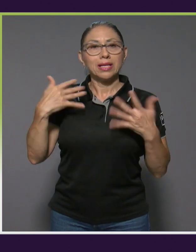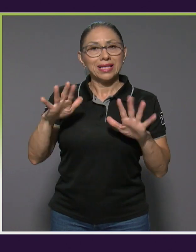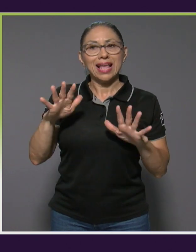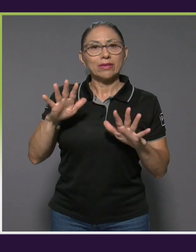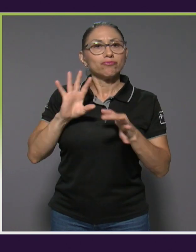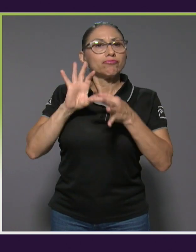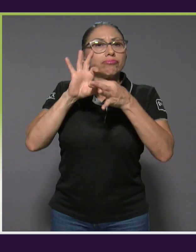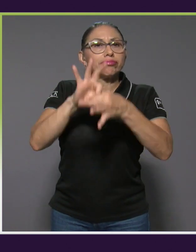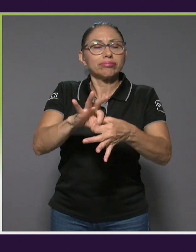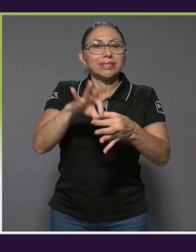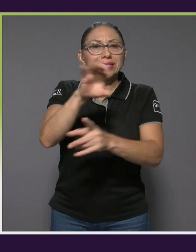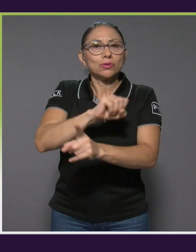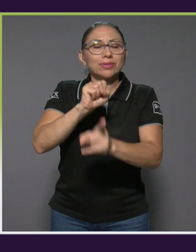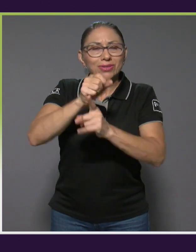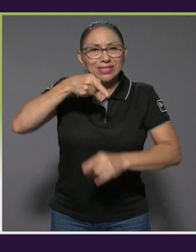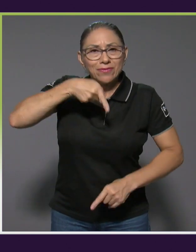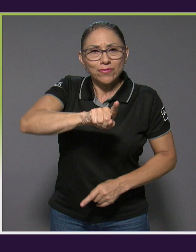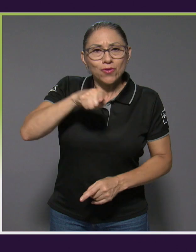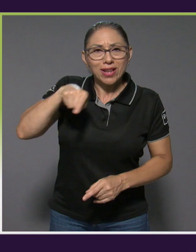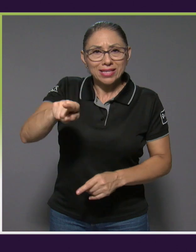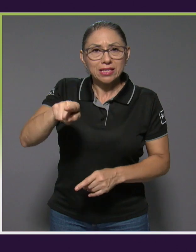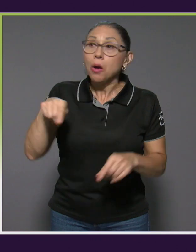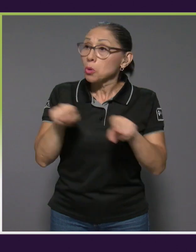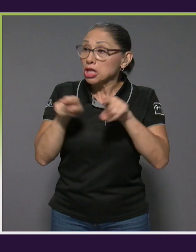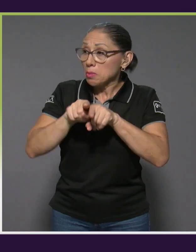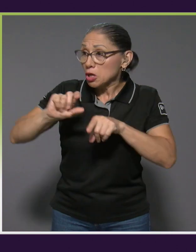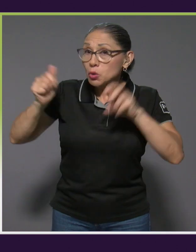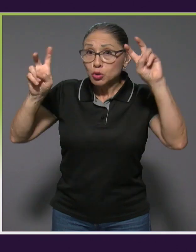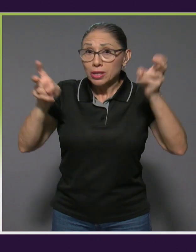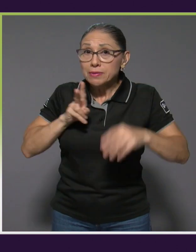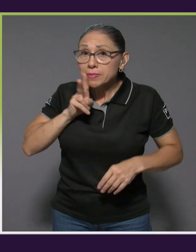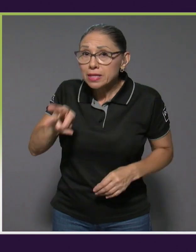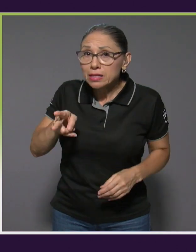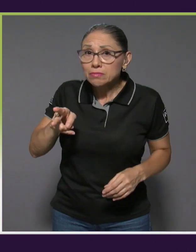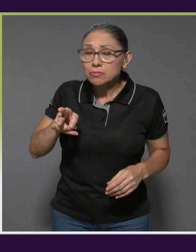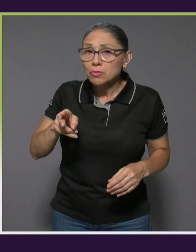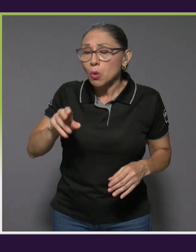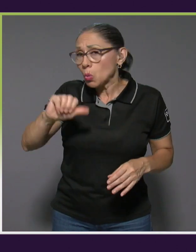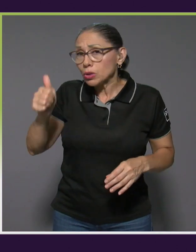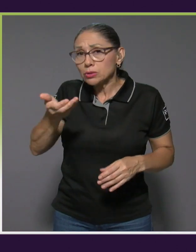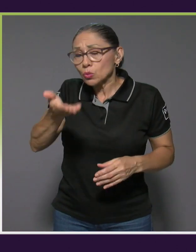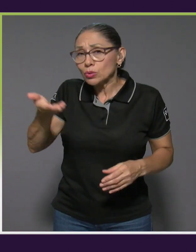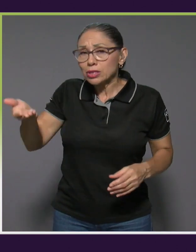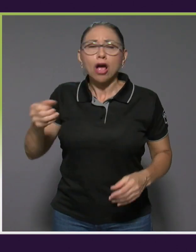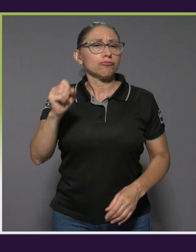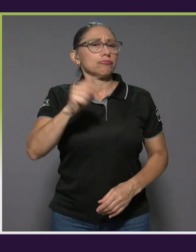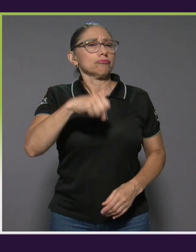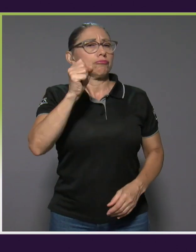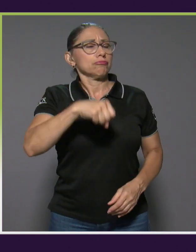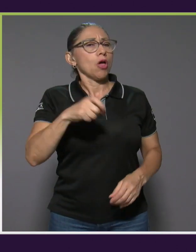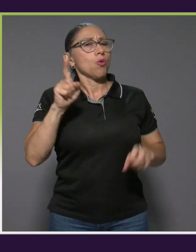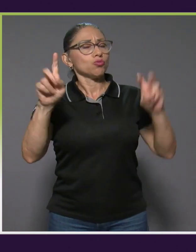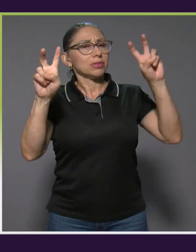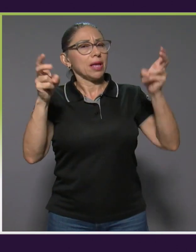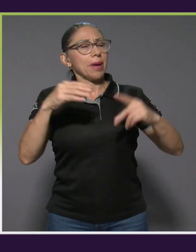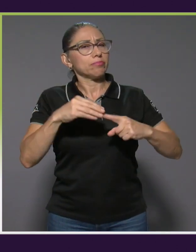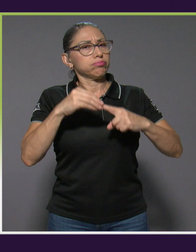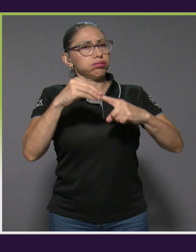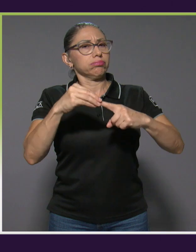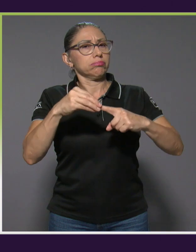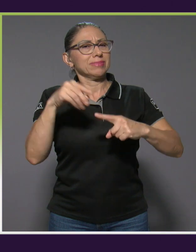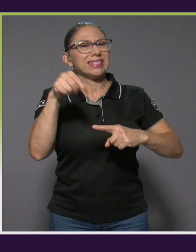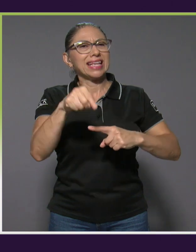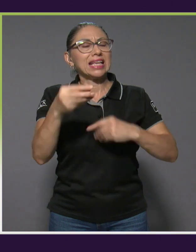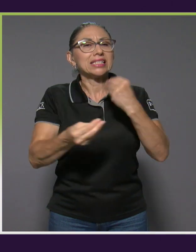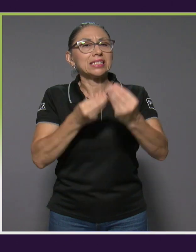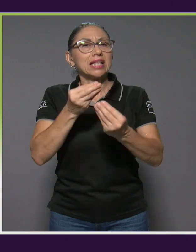referían a situaciones de violencia porque también atienden otros temas, consultas, ¿verdad?, y demás. Sí, claro. Pero hay un tema particular que es el del